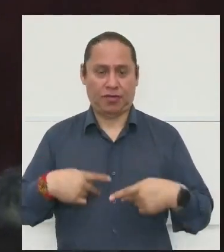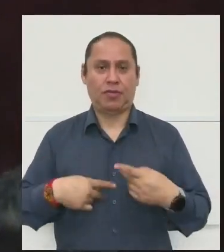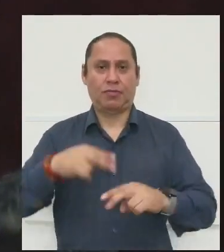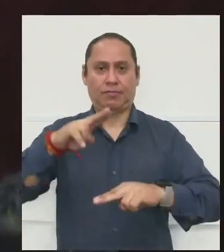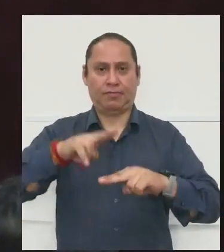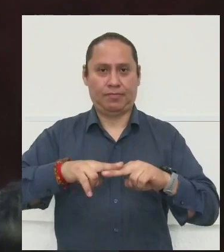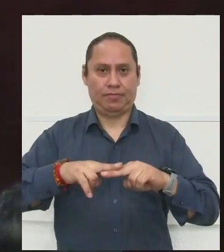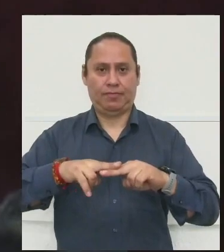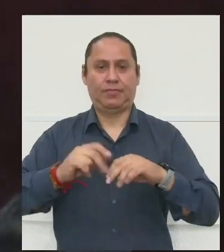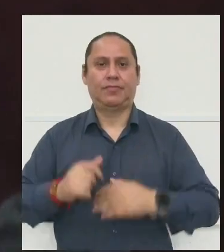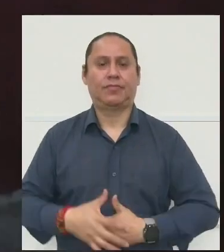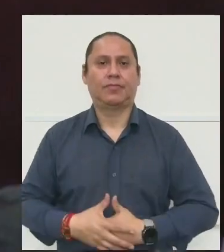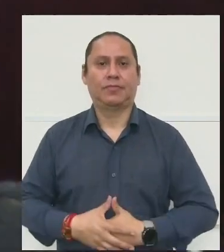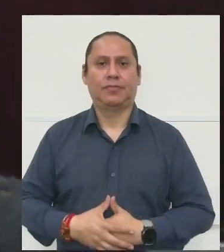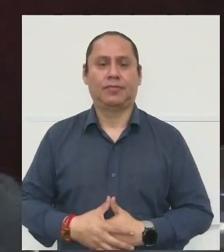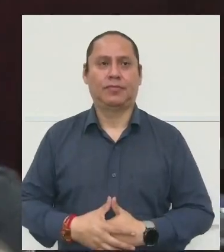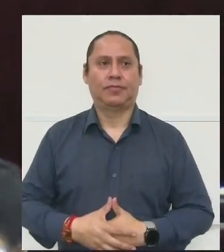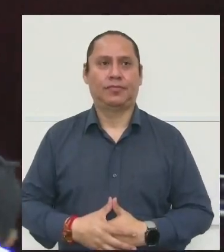tomar